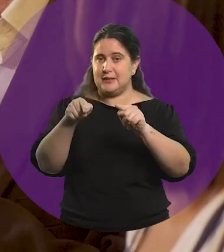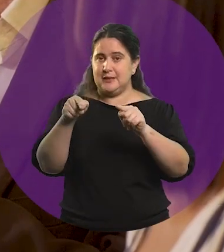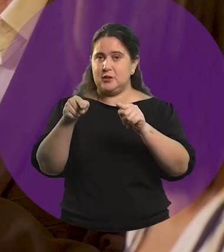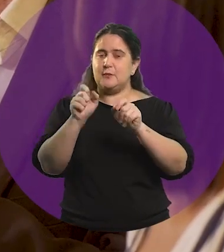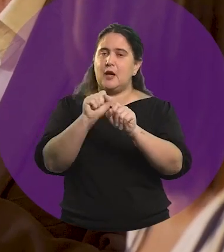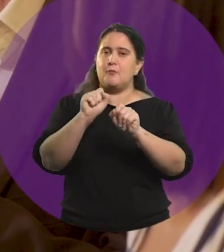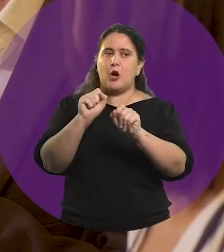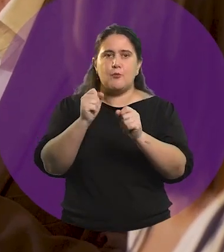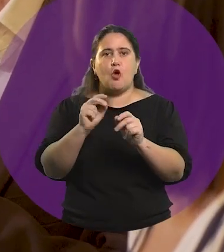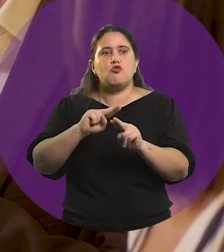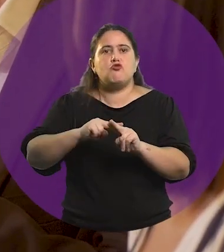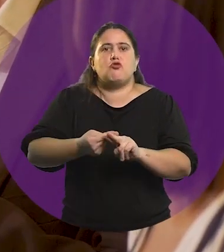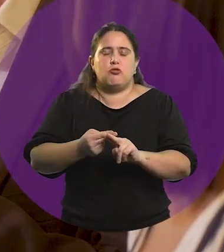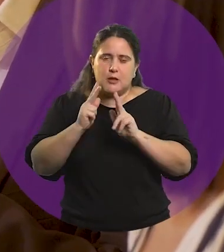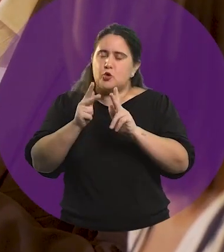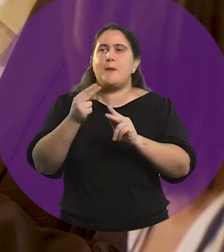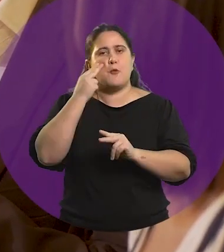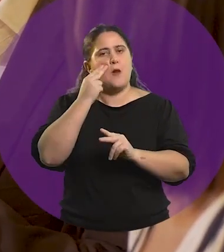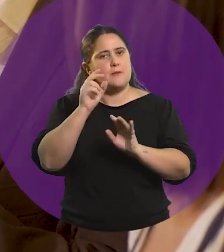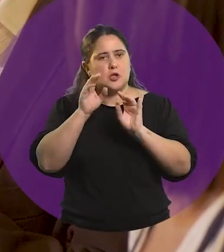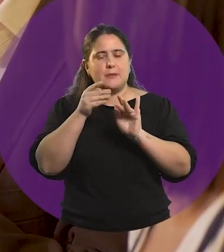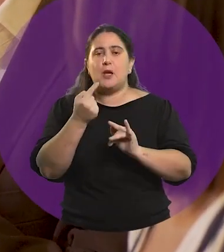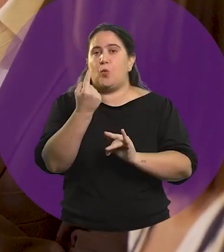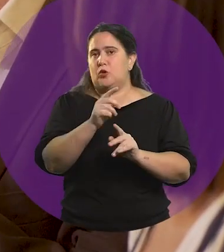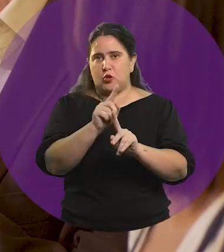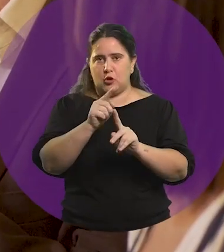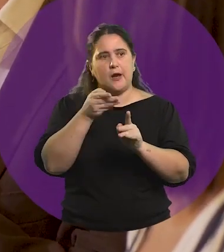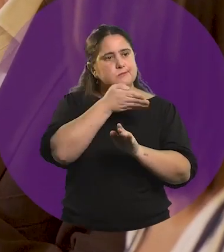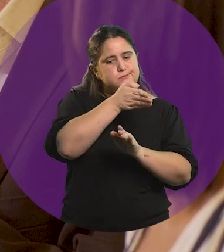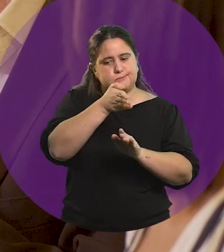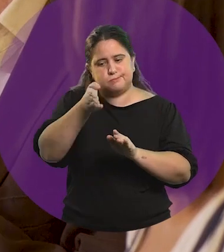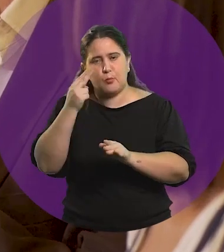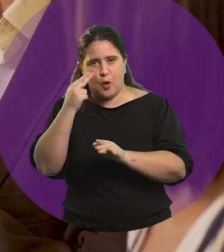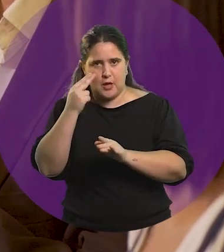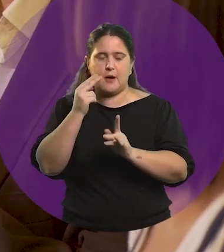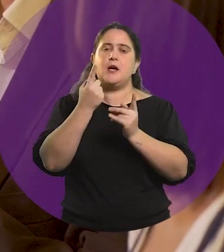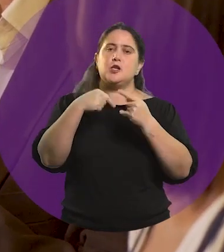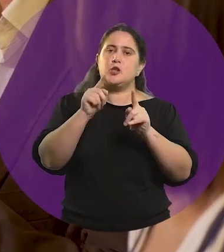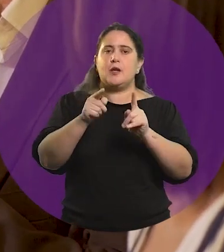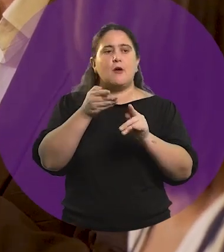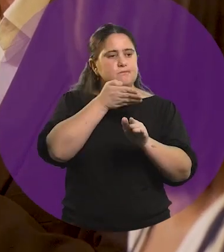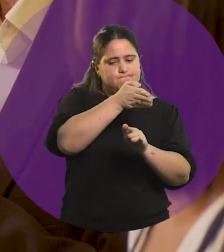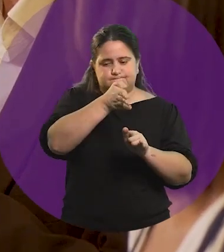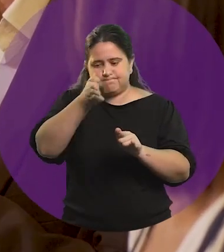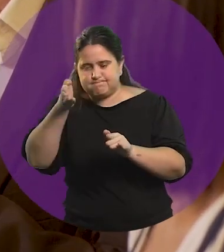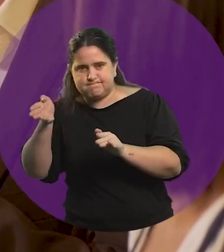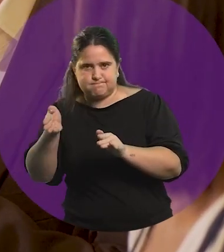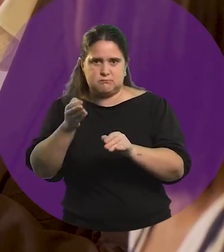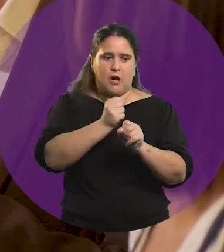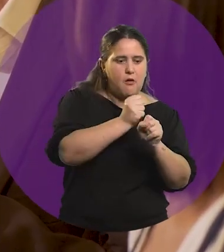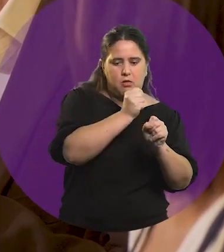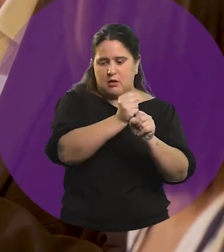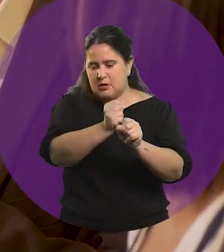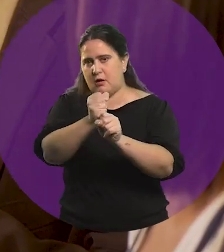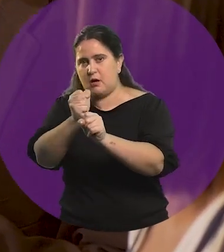Y esto para reforzar que no es un problema unidimensional, es un problema multidimensional, un problema que uno debe abarcar desde diferentes lugares, y por